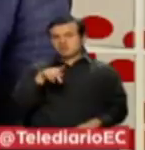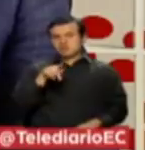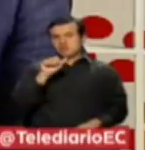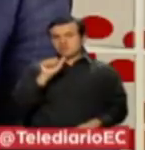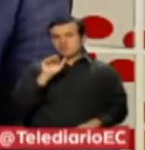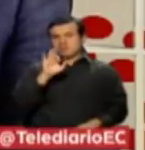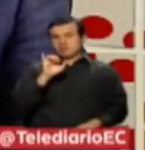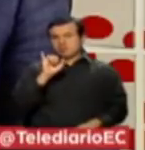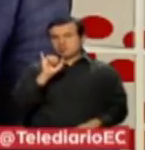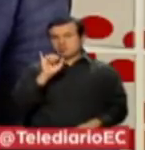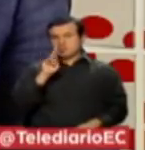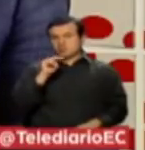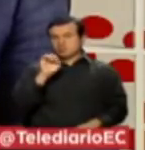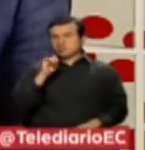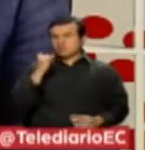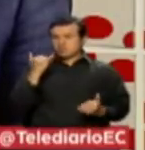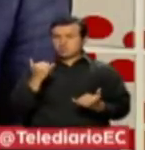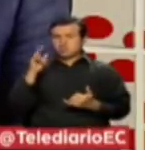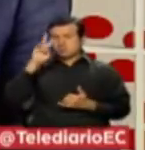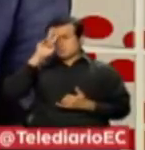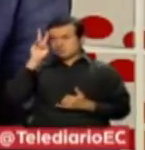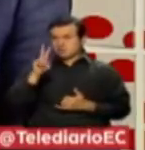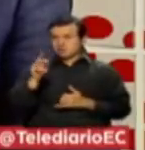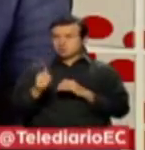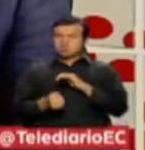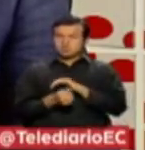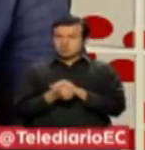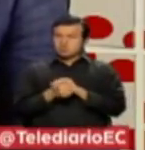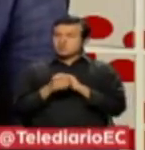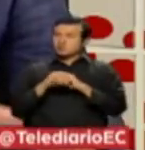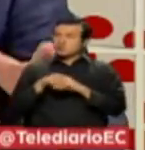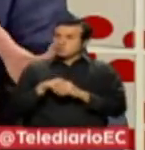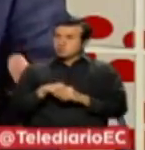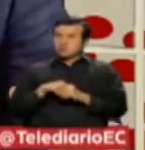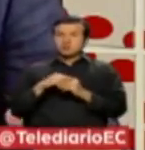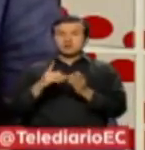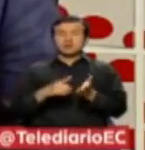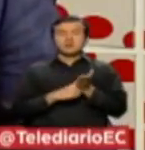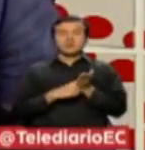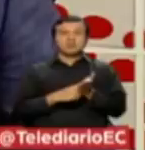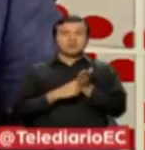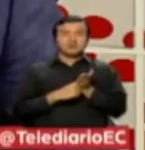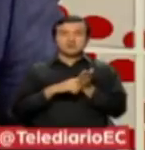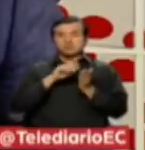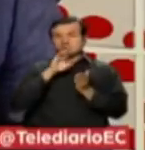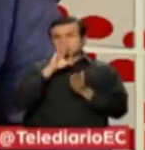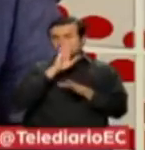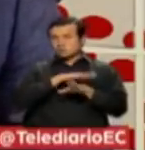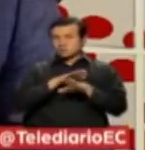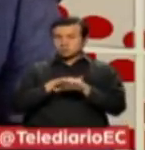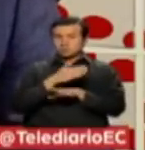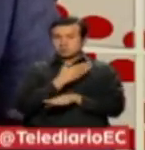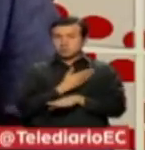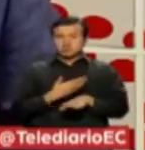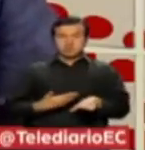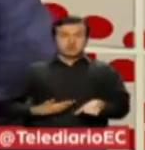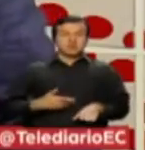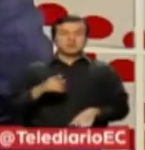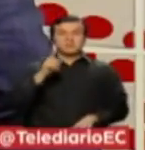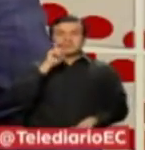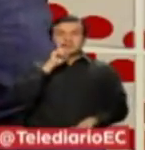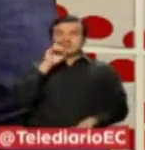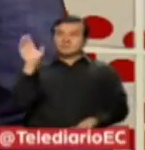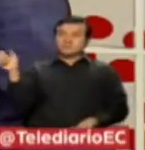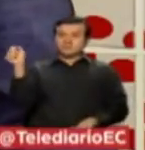ex canciller de la República, se encuentra en Venezuela. En una reunión convocada por el presidente Nicolás